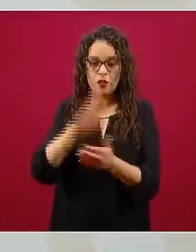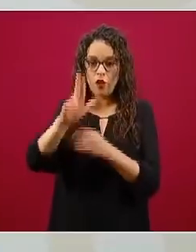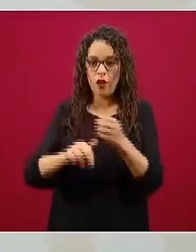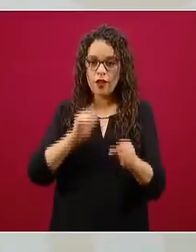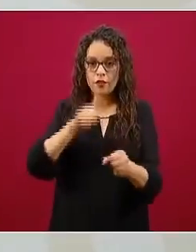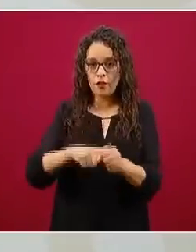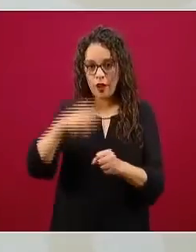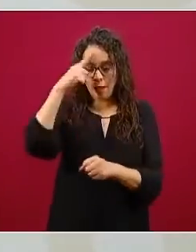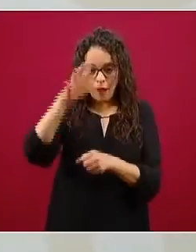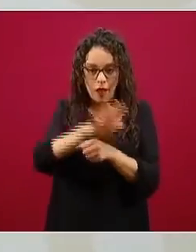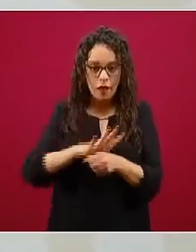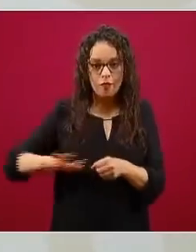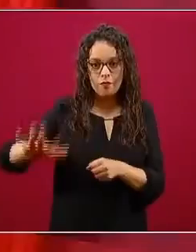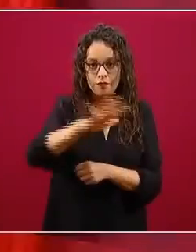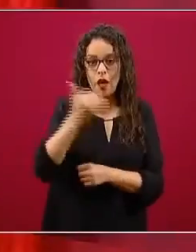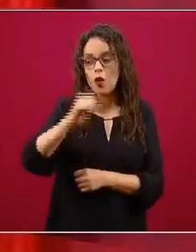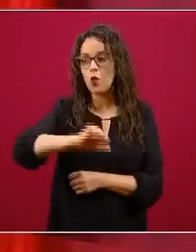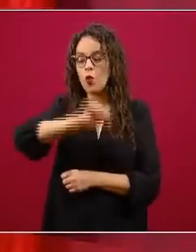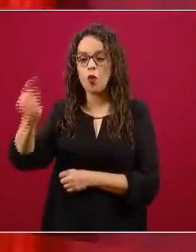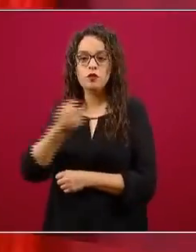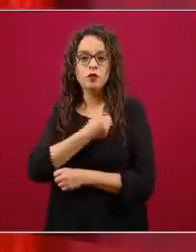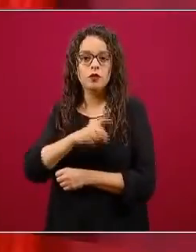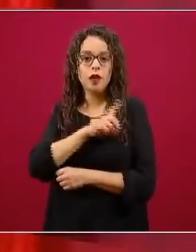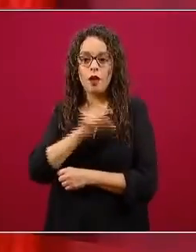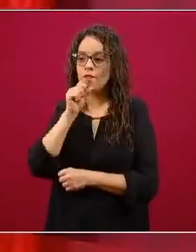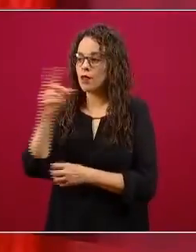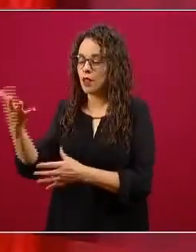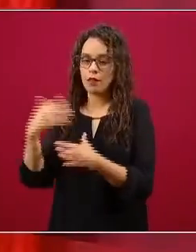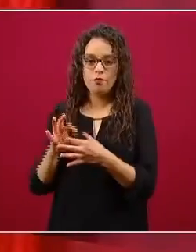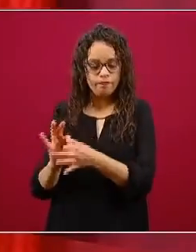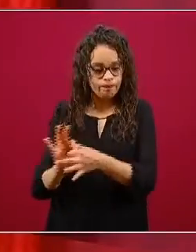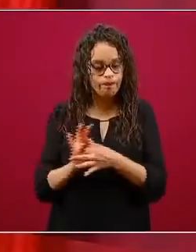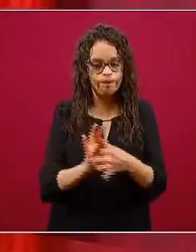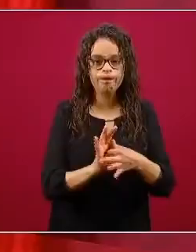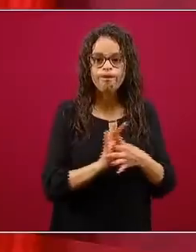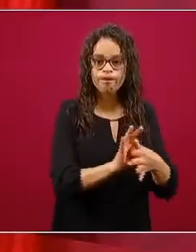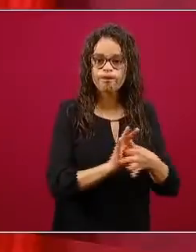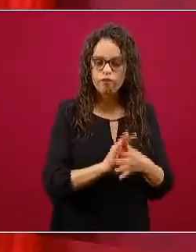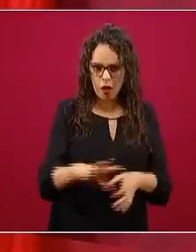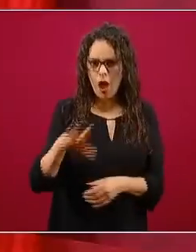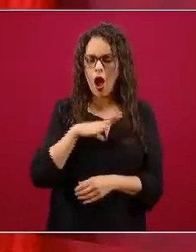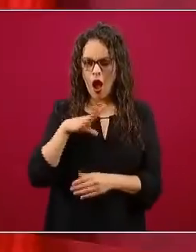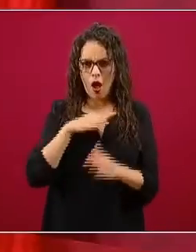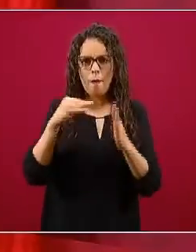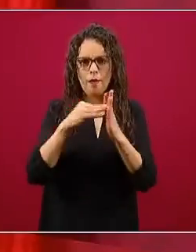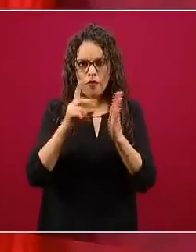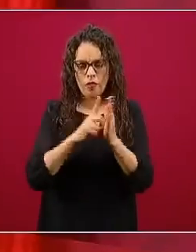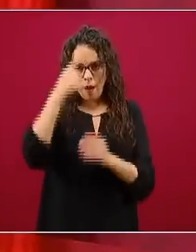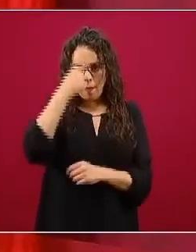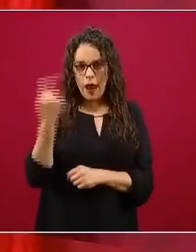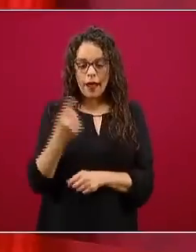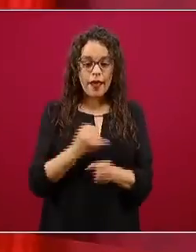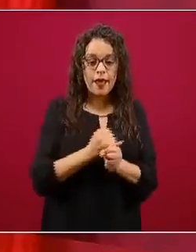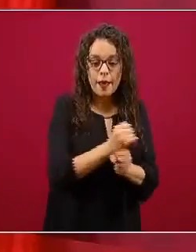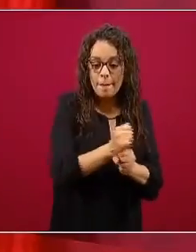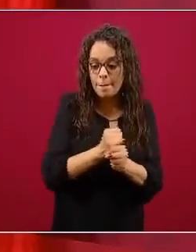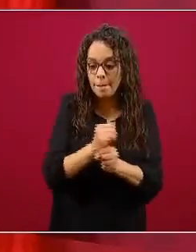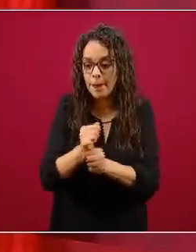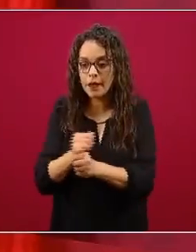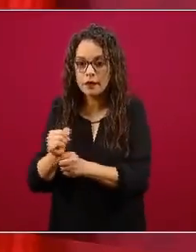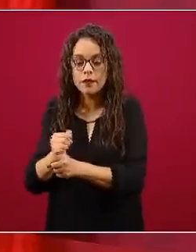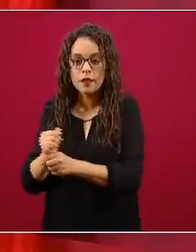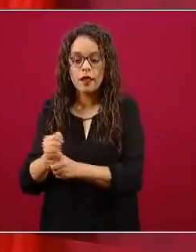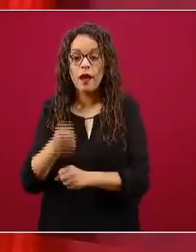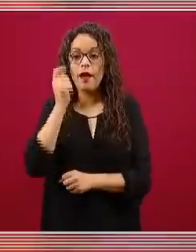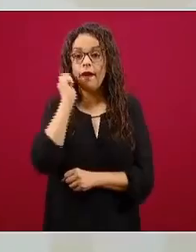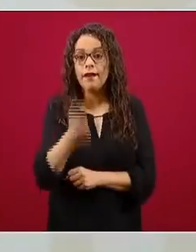Salud. Ya explicaremos en su momento. Existe una metodología para la investigación de la carga no observable